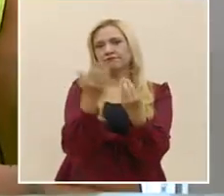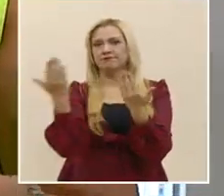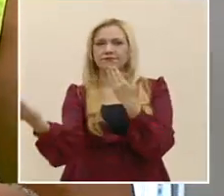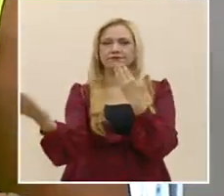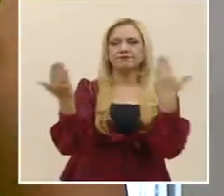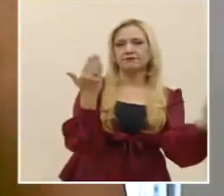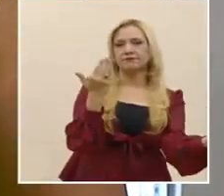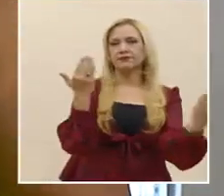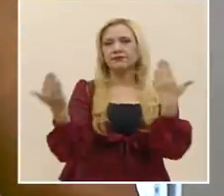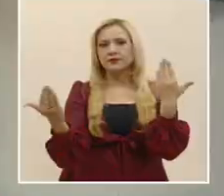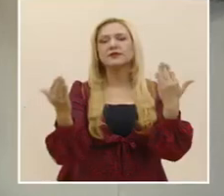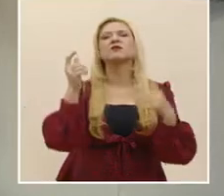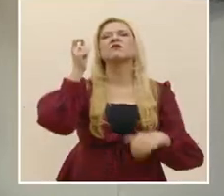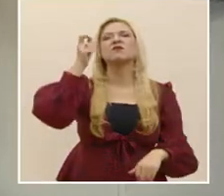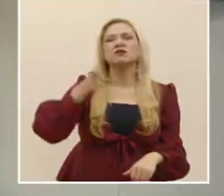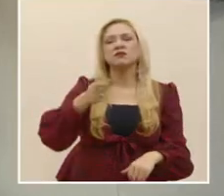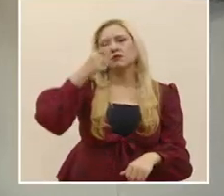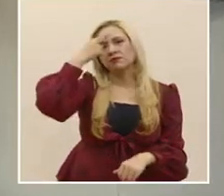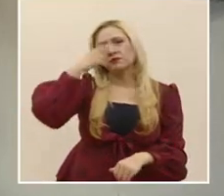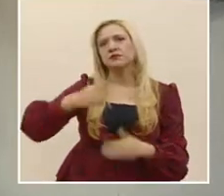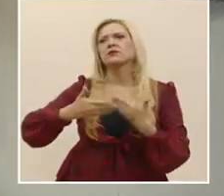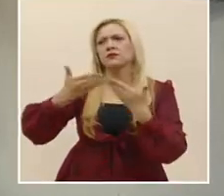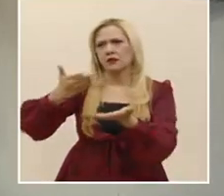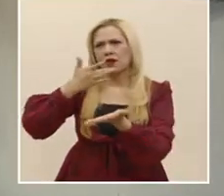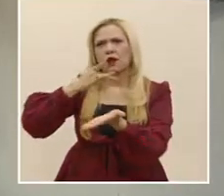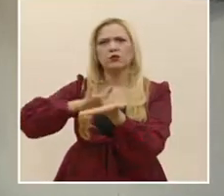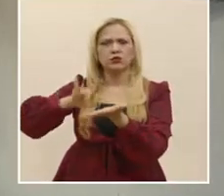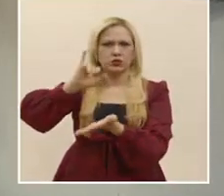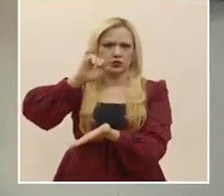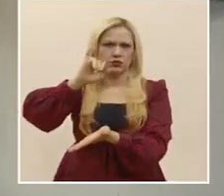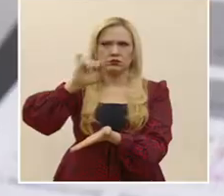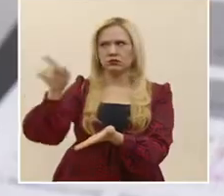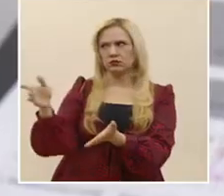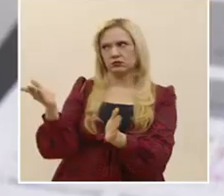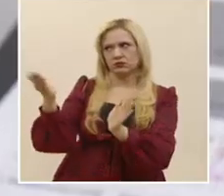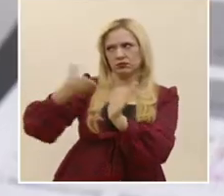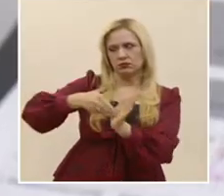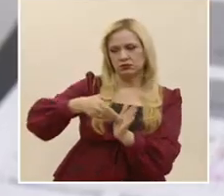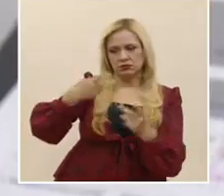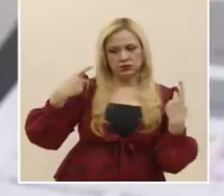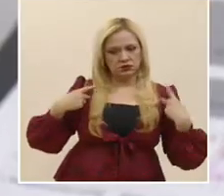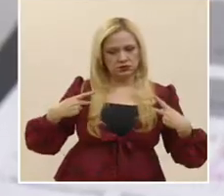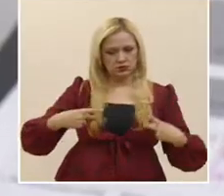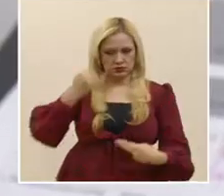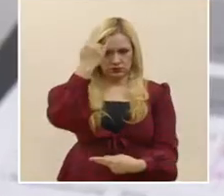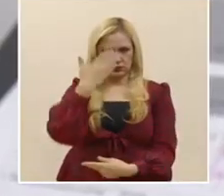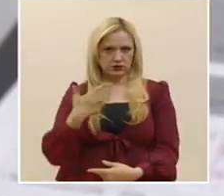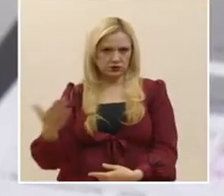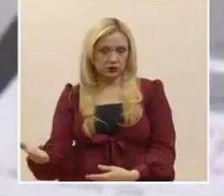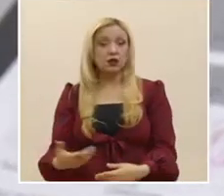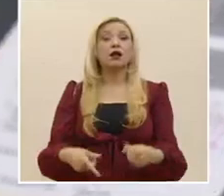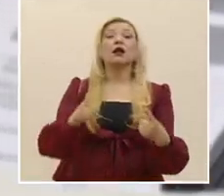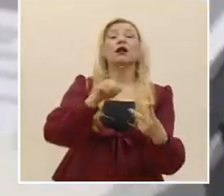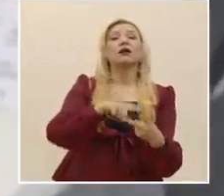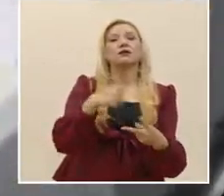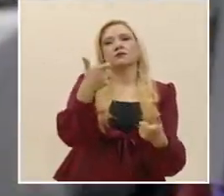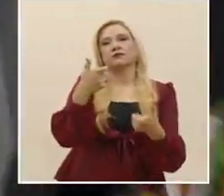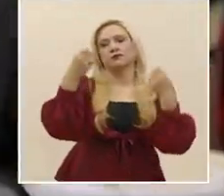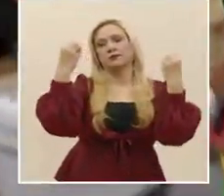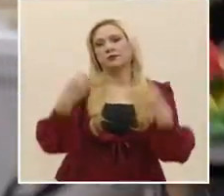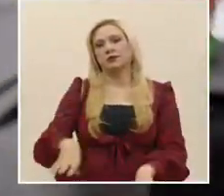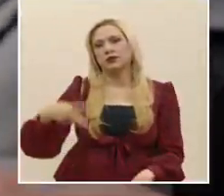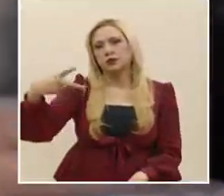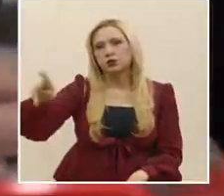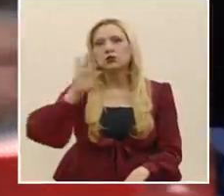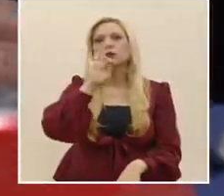lado satisface una función social en su carácter de pena y una privada, que busca resarcir la afectación ocasionada a la víctima